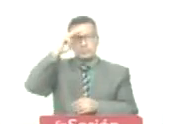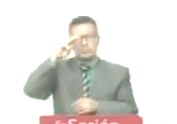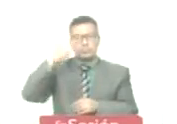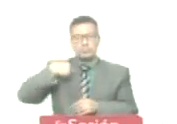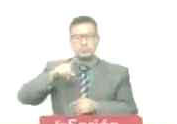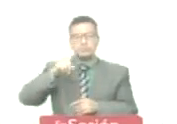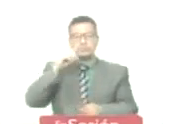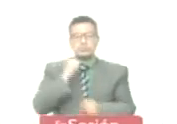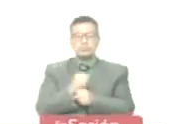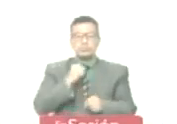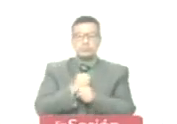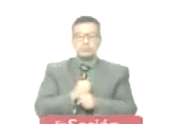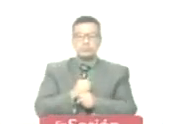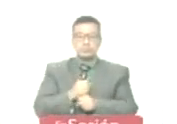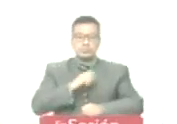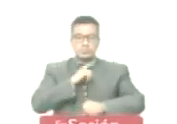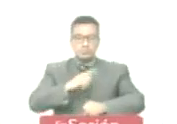tarea titánica